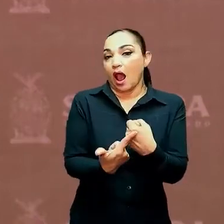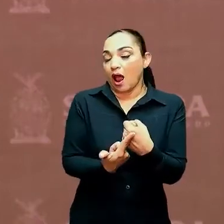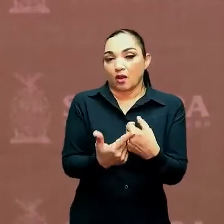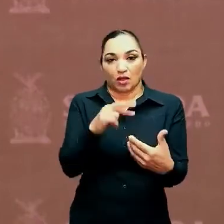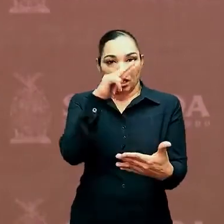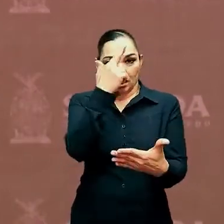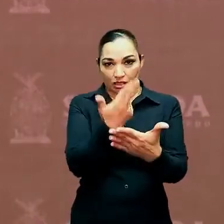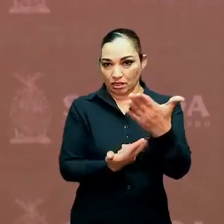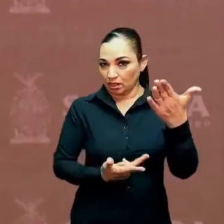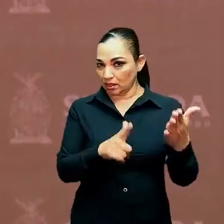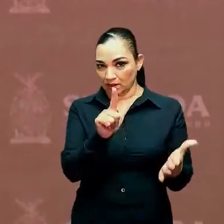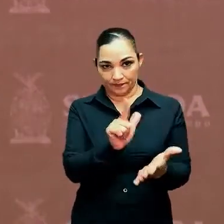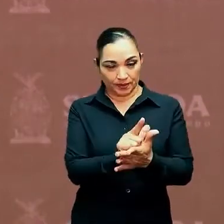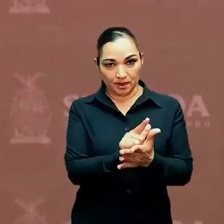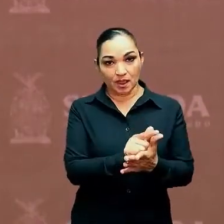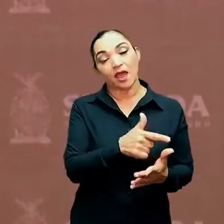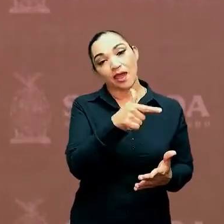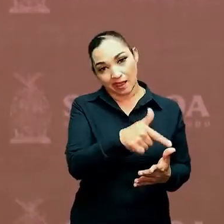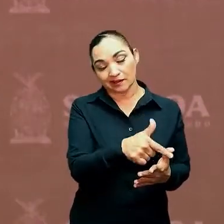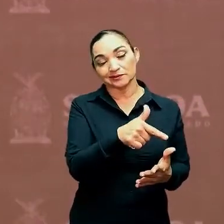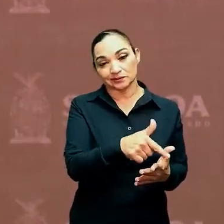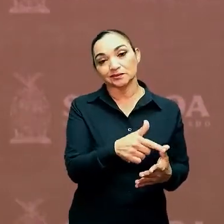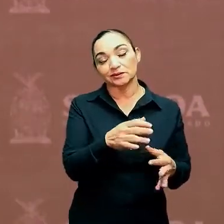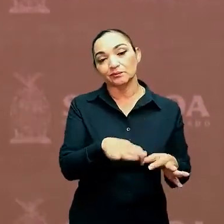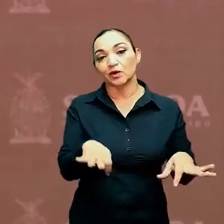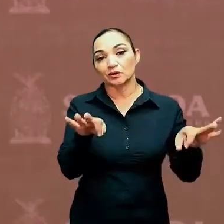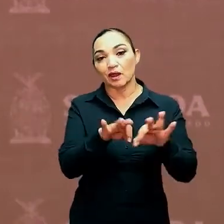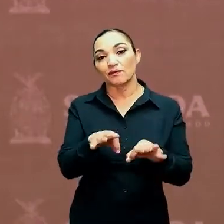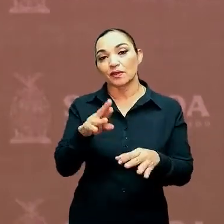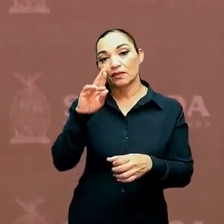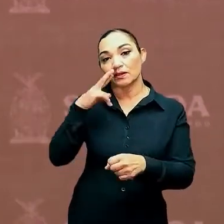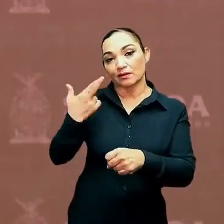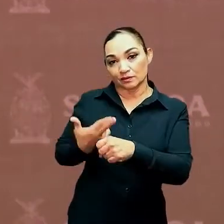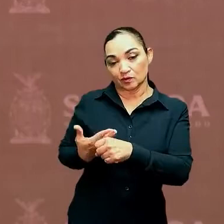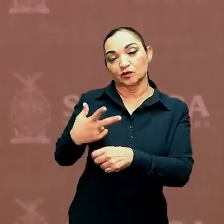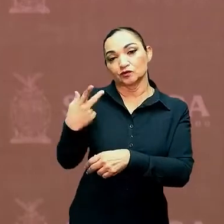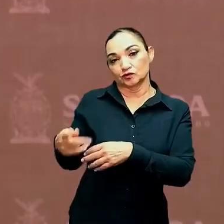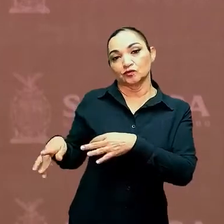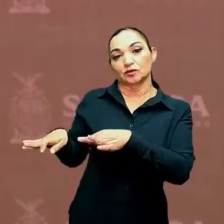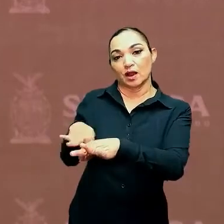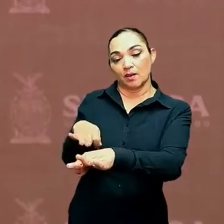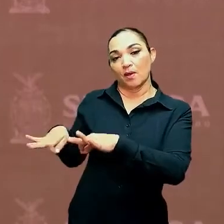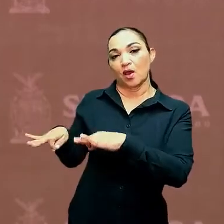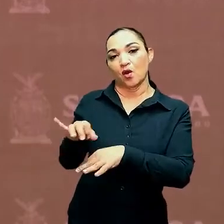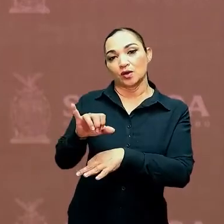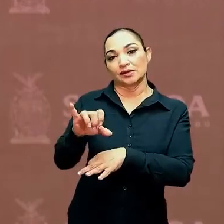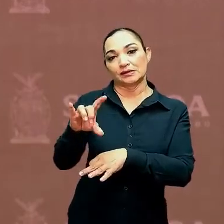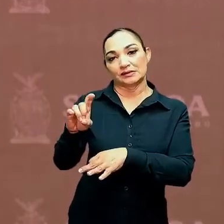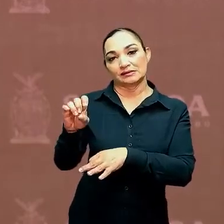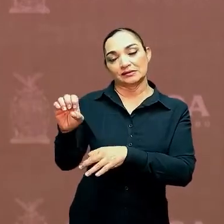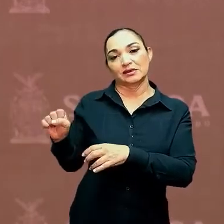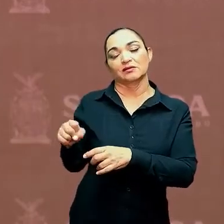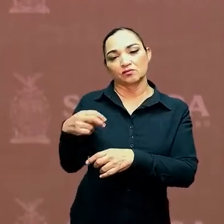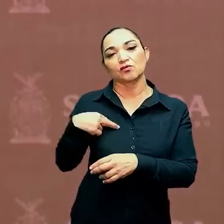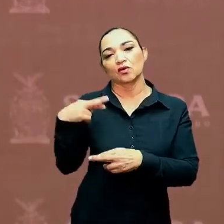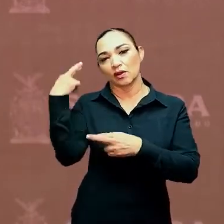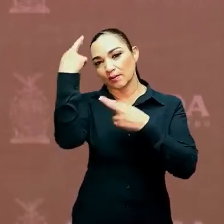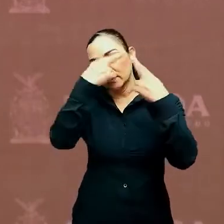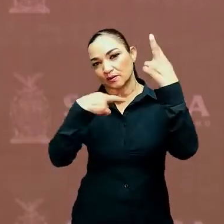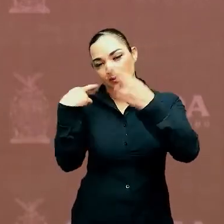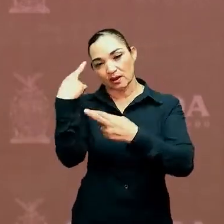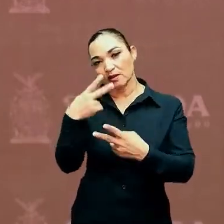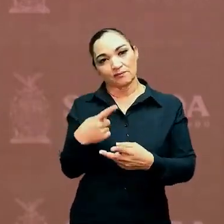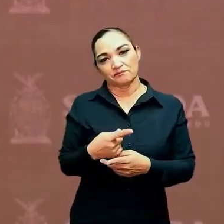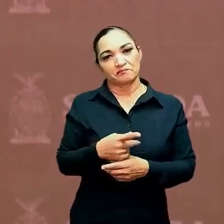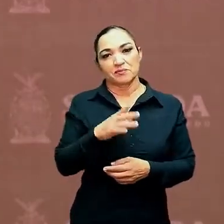ese repercute como director de deportes, eso sí, eso no puede ser. Entonces yo lo voy a revisar eso, lo voy a ver con él, porque no puede